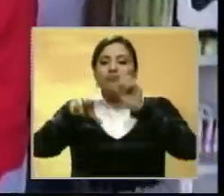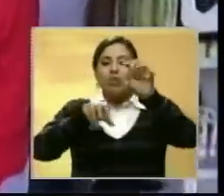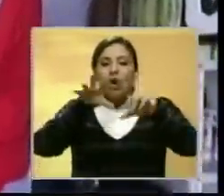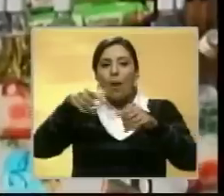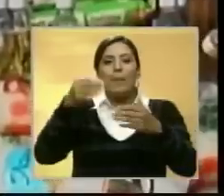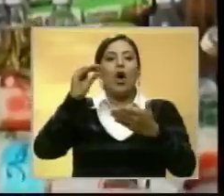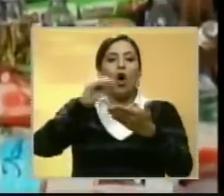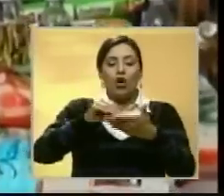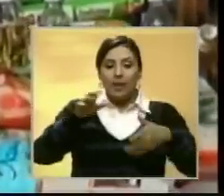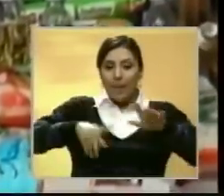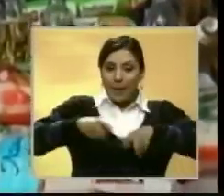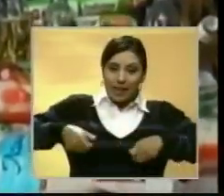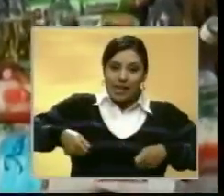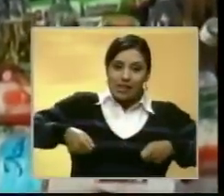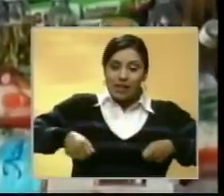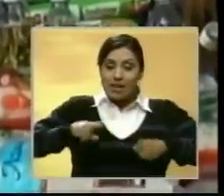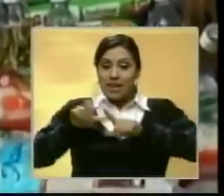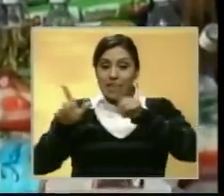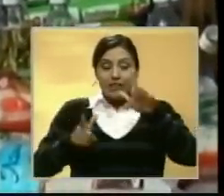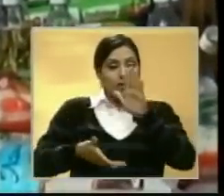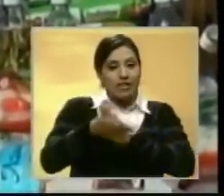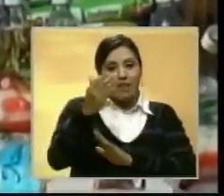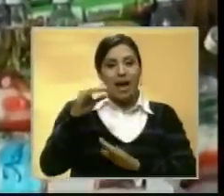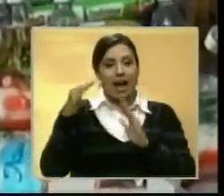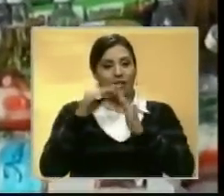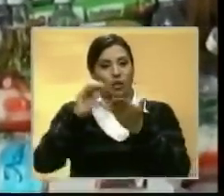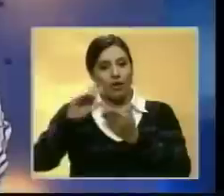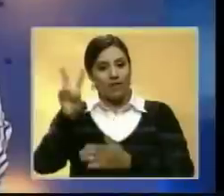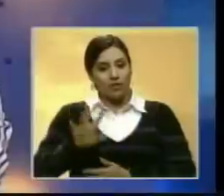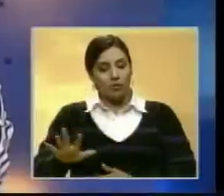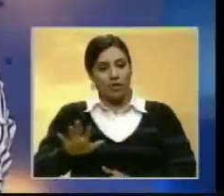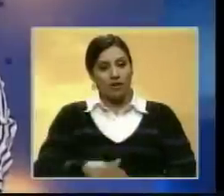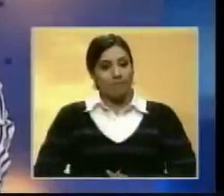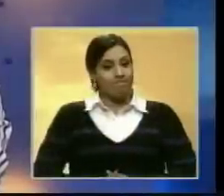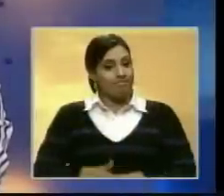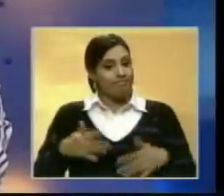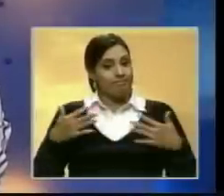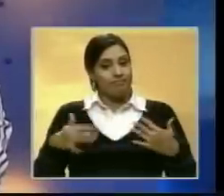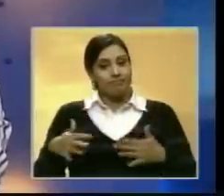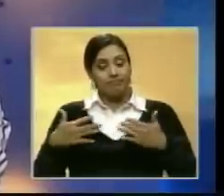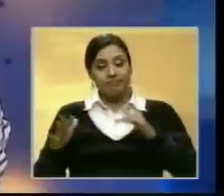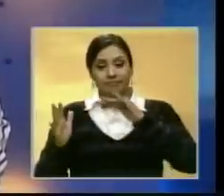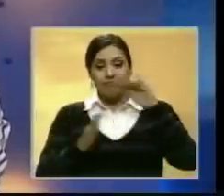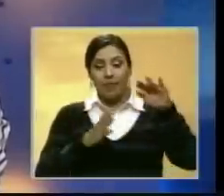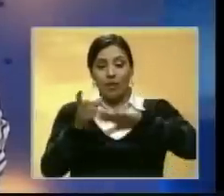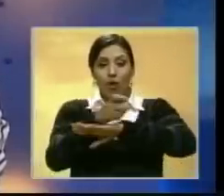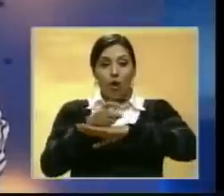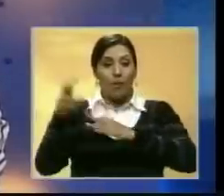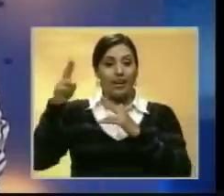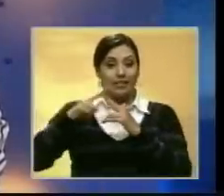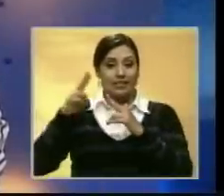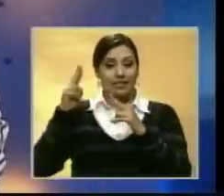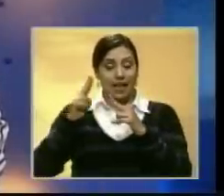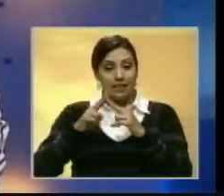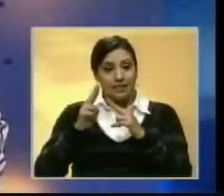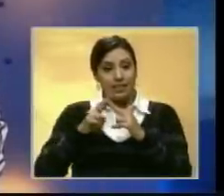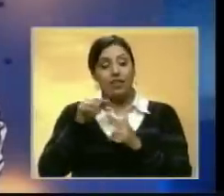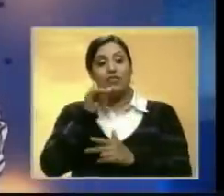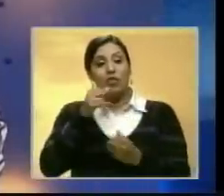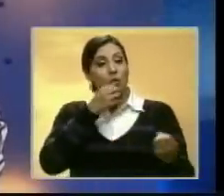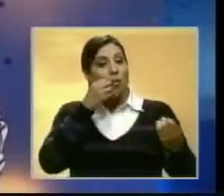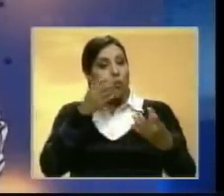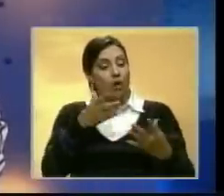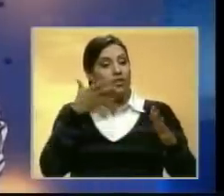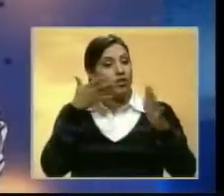para volver con productos que no consiguen en su país. El gobernador del estado Táchira, José Gregorio Bielma Mora,